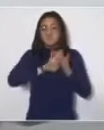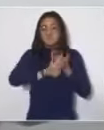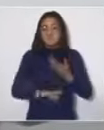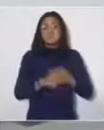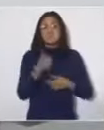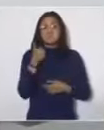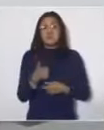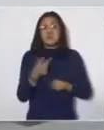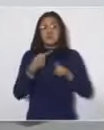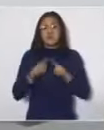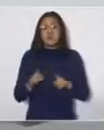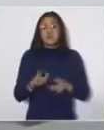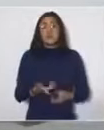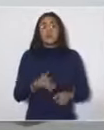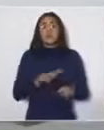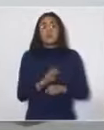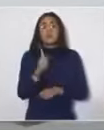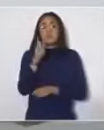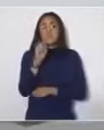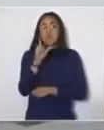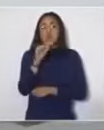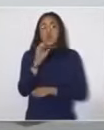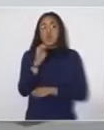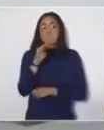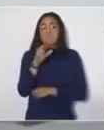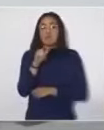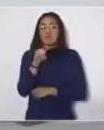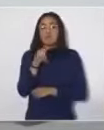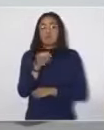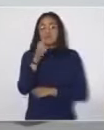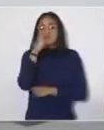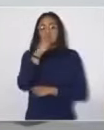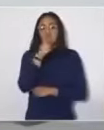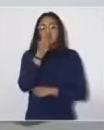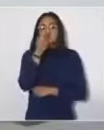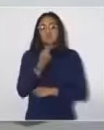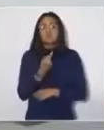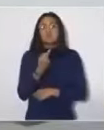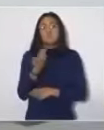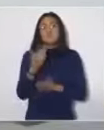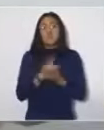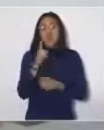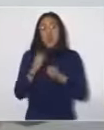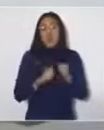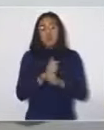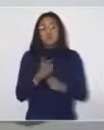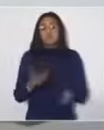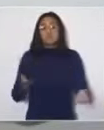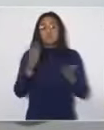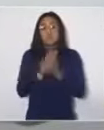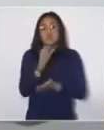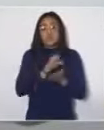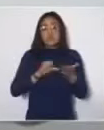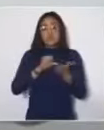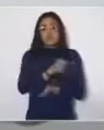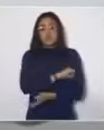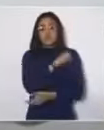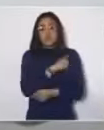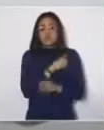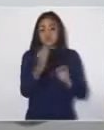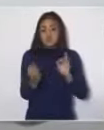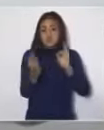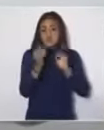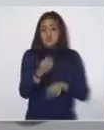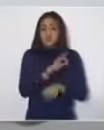6 padecimientos, entre ellos la poliomielitis en niñas y niños menores de un año. Hay que acudir a los centros de salud más cercanos a